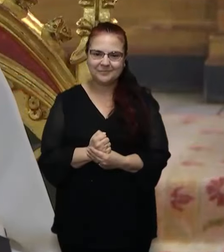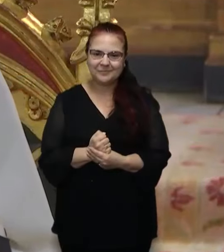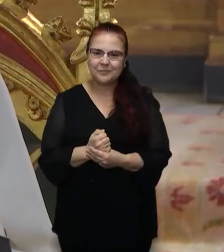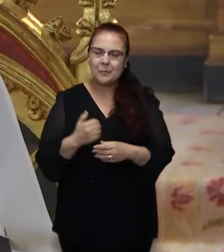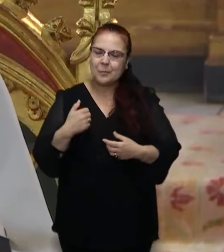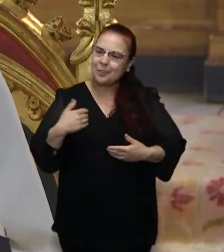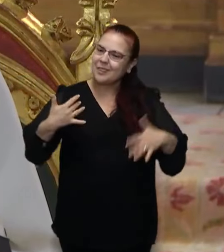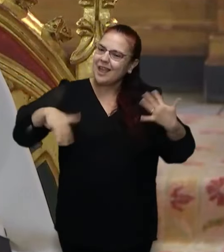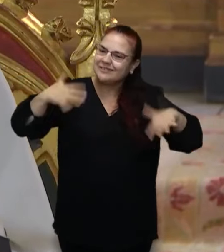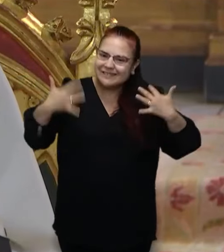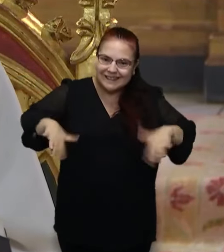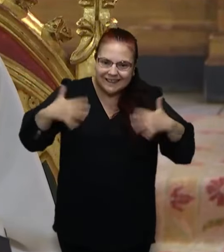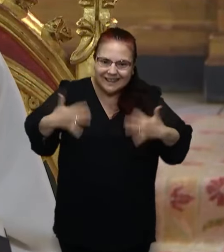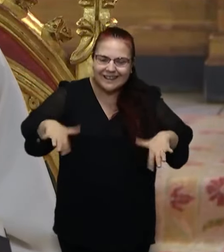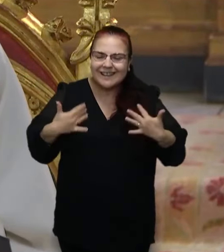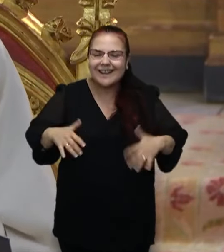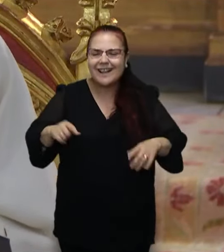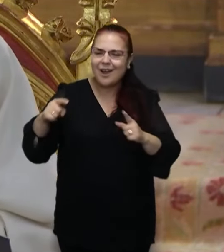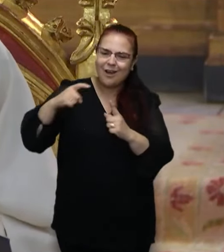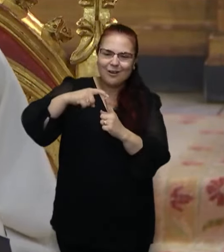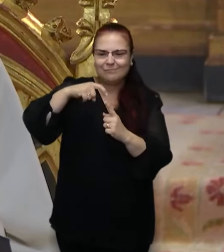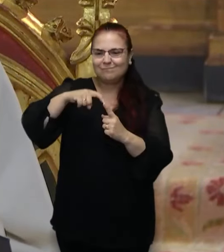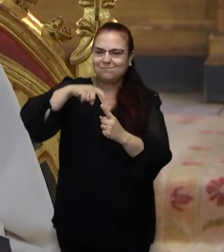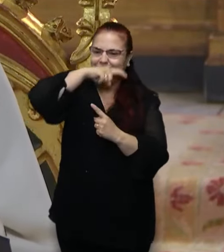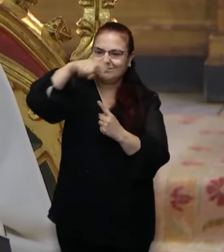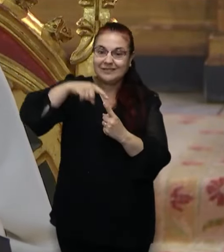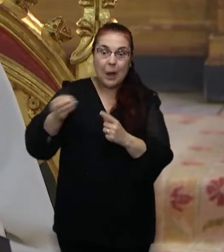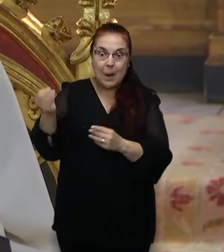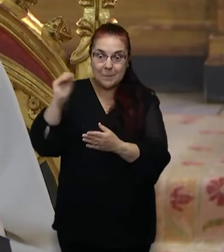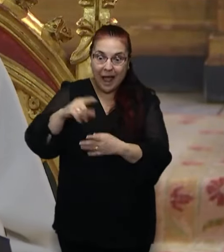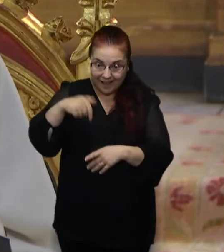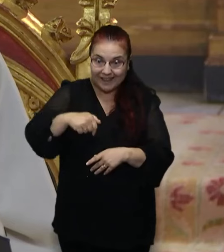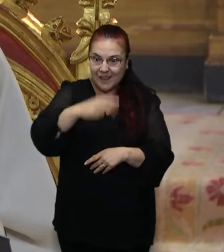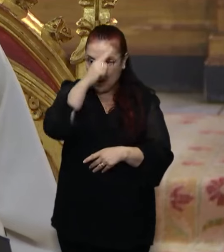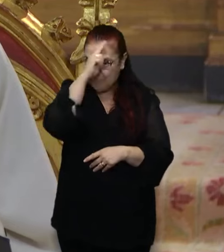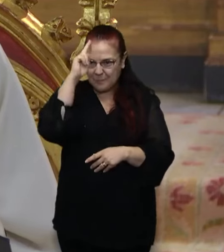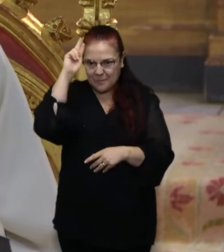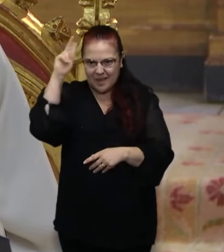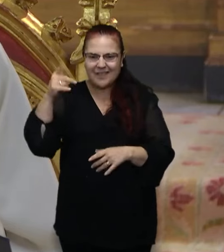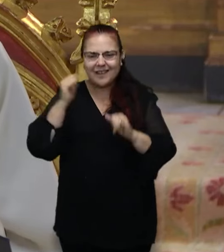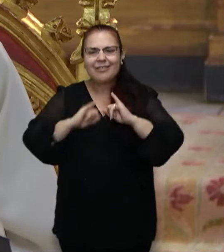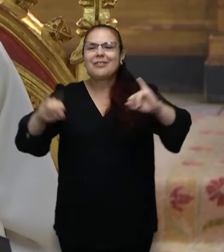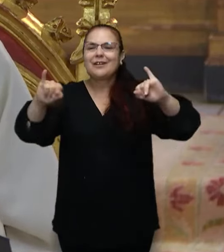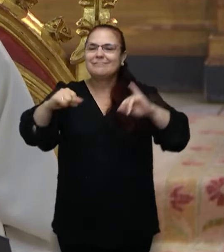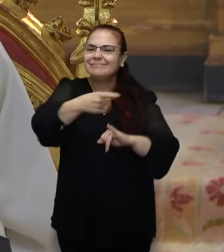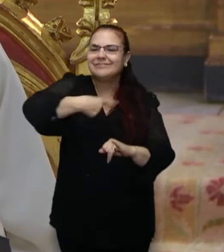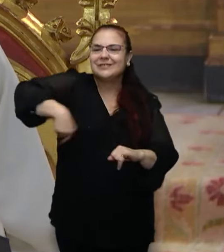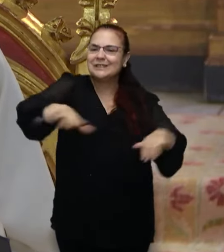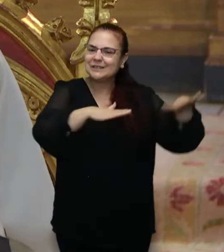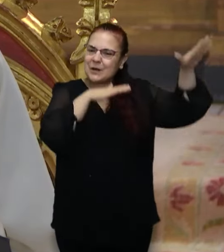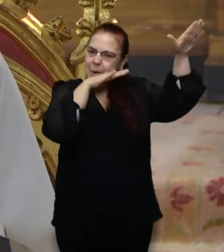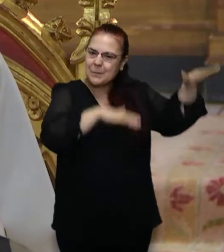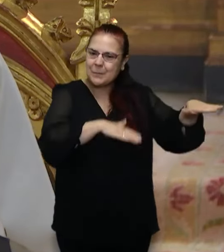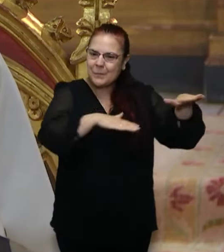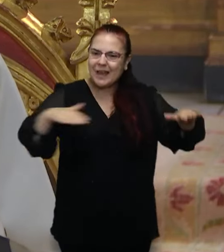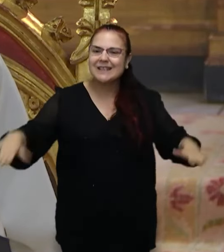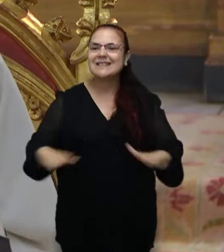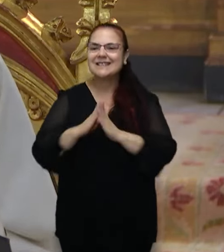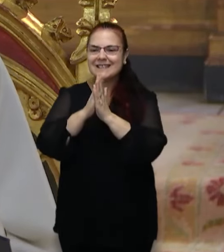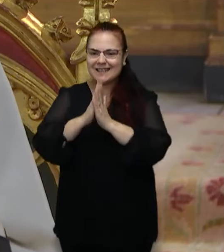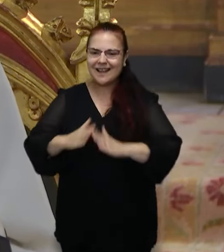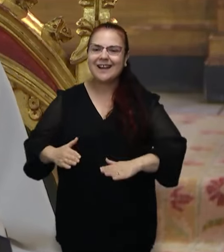Hermanos, con gran alegría, un año más aquí en Madrid celebramos a nuestro patrón, San Isidro